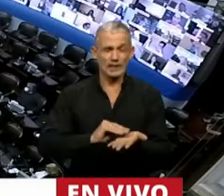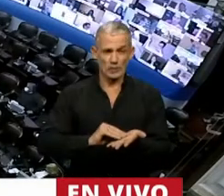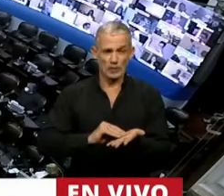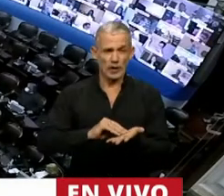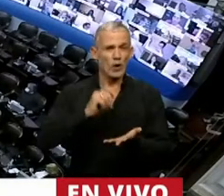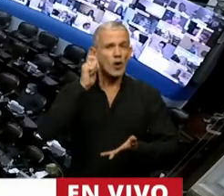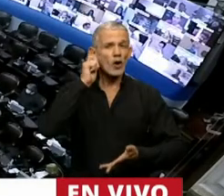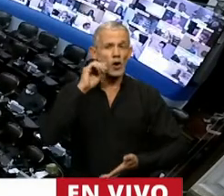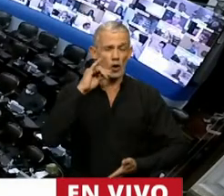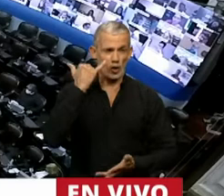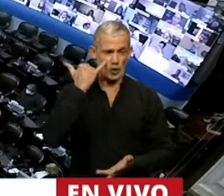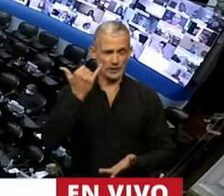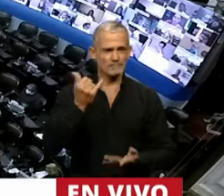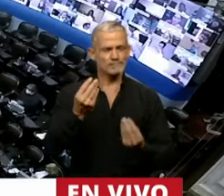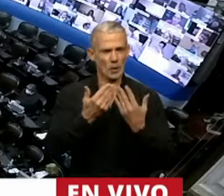Gracias, presidente.